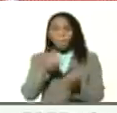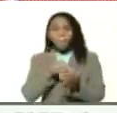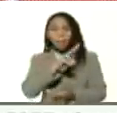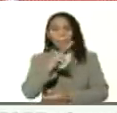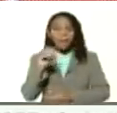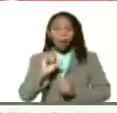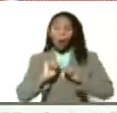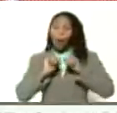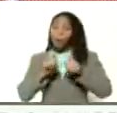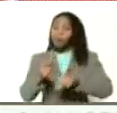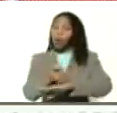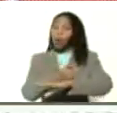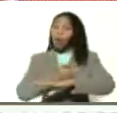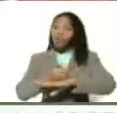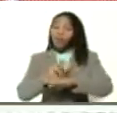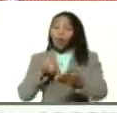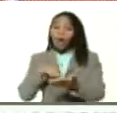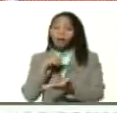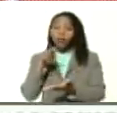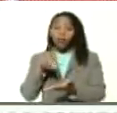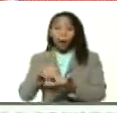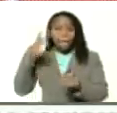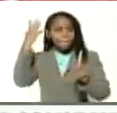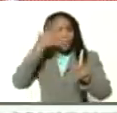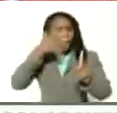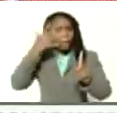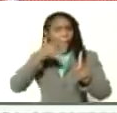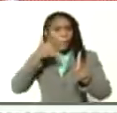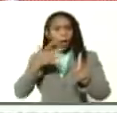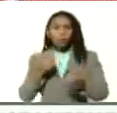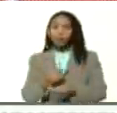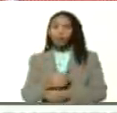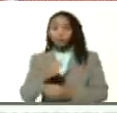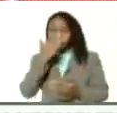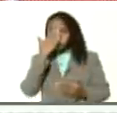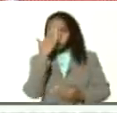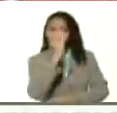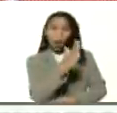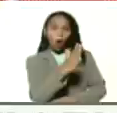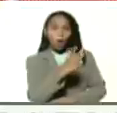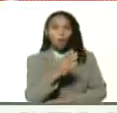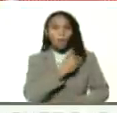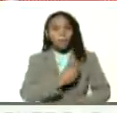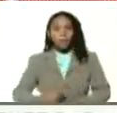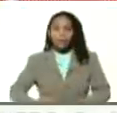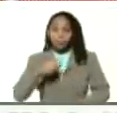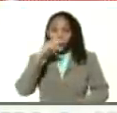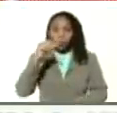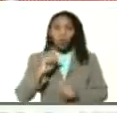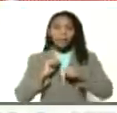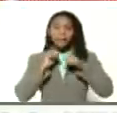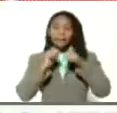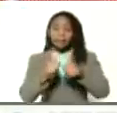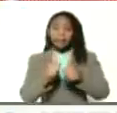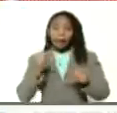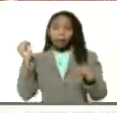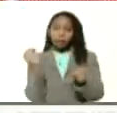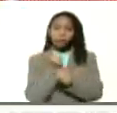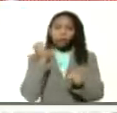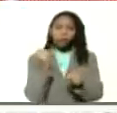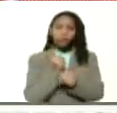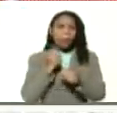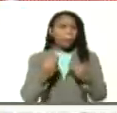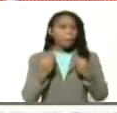comienza el gobierno nacional, instruido directamente por el presidente Nicolás Maduro, inician nuestras gestiones